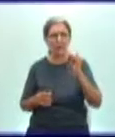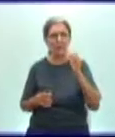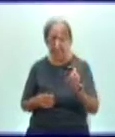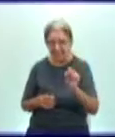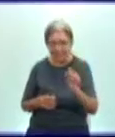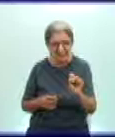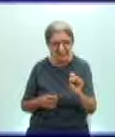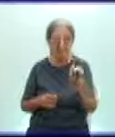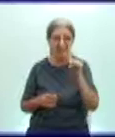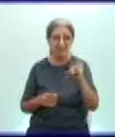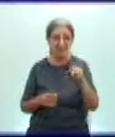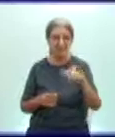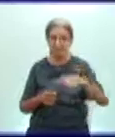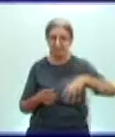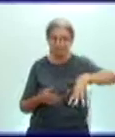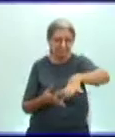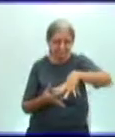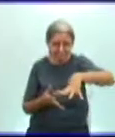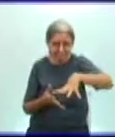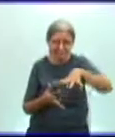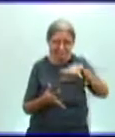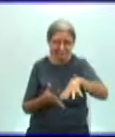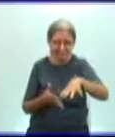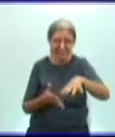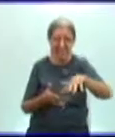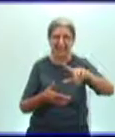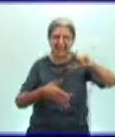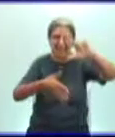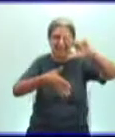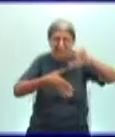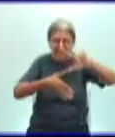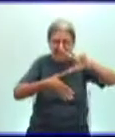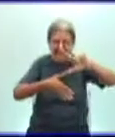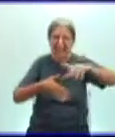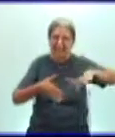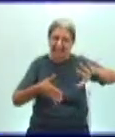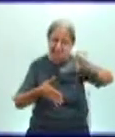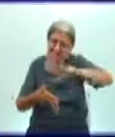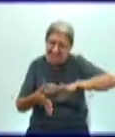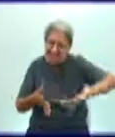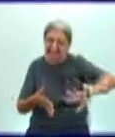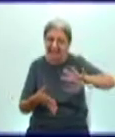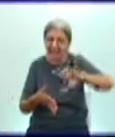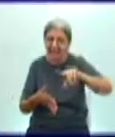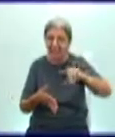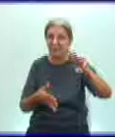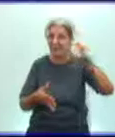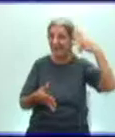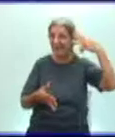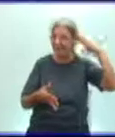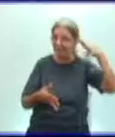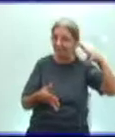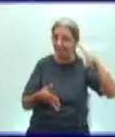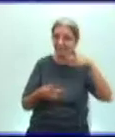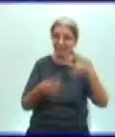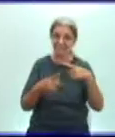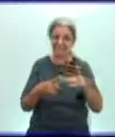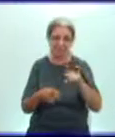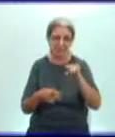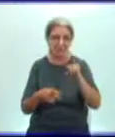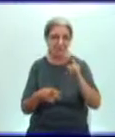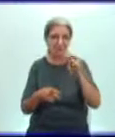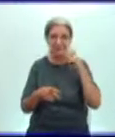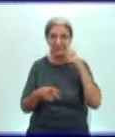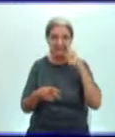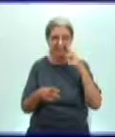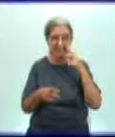zona geográfica de nuestro continente. Bueno, ya usted sabe que este es Juan Rulfo, que es mexicano. Usted va leyendo el cuento, lo